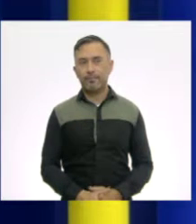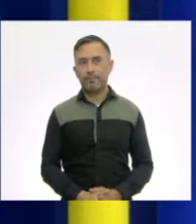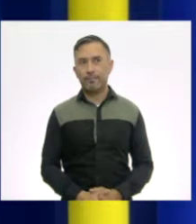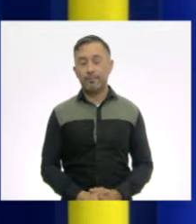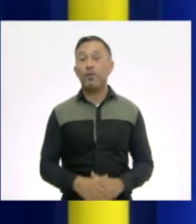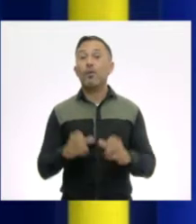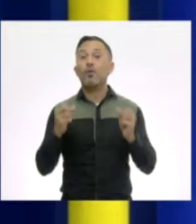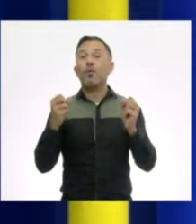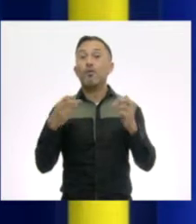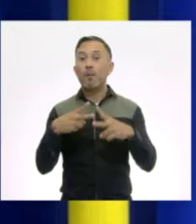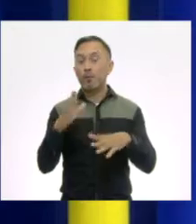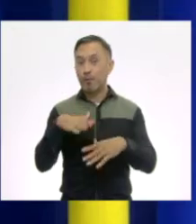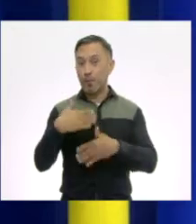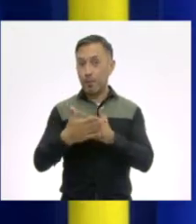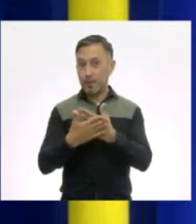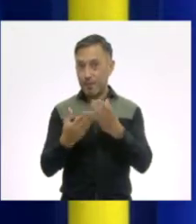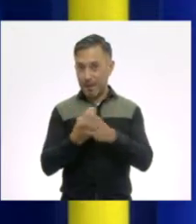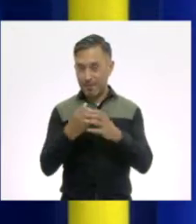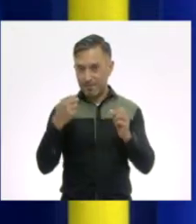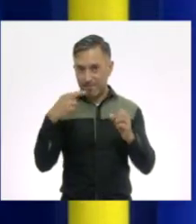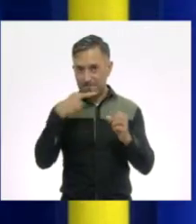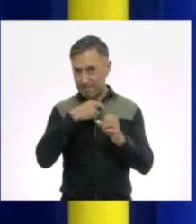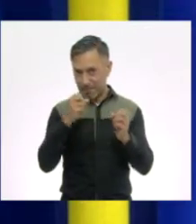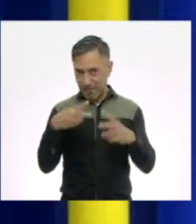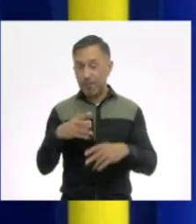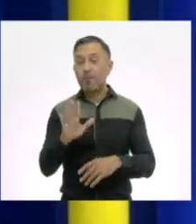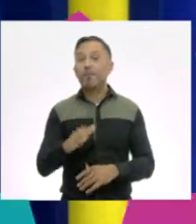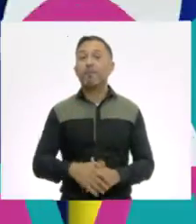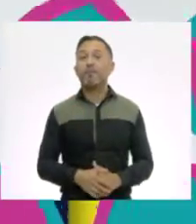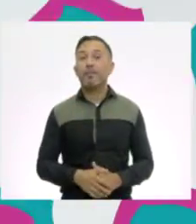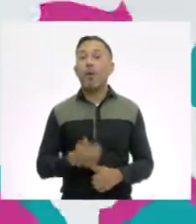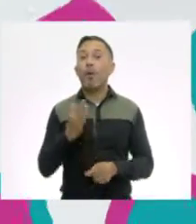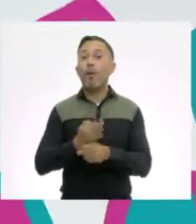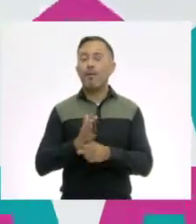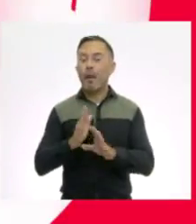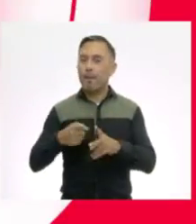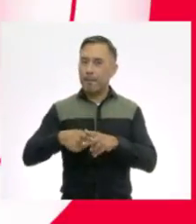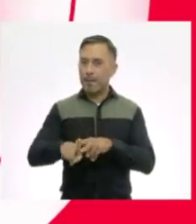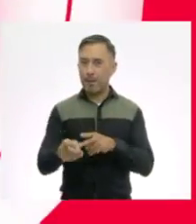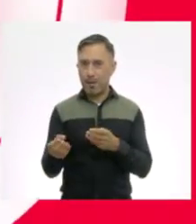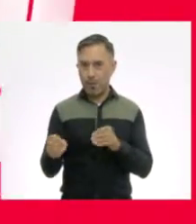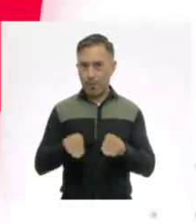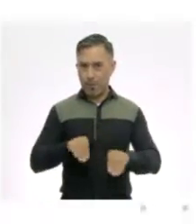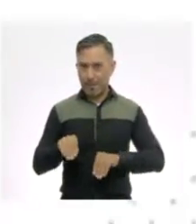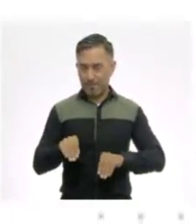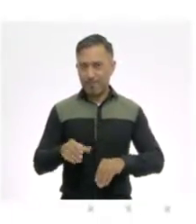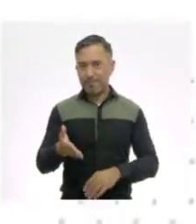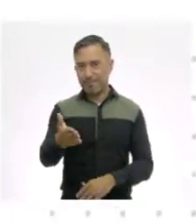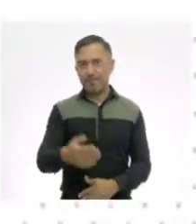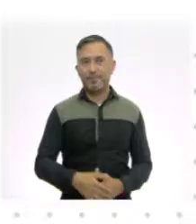Nos vemos hasta la próxima. Llegó el momento de movernos.